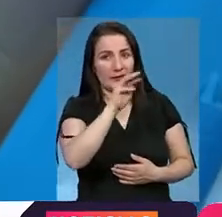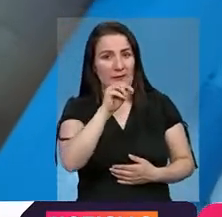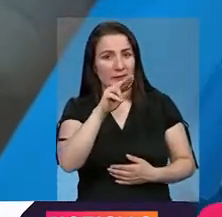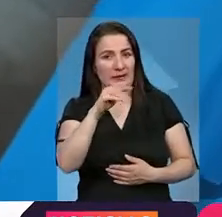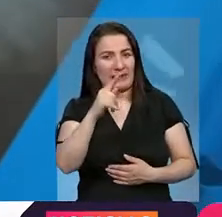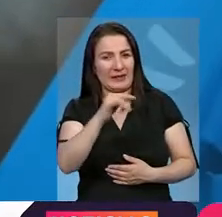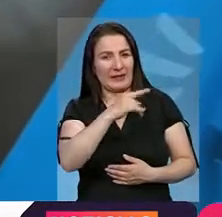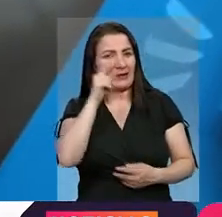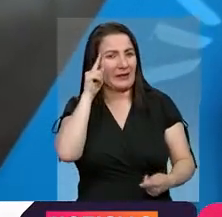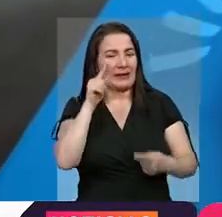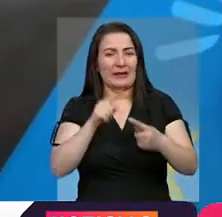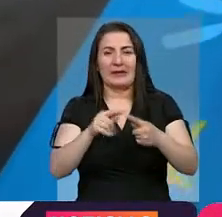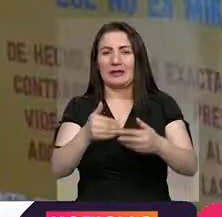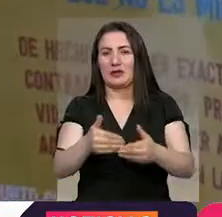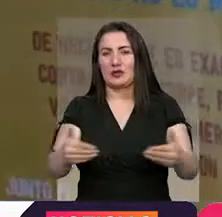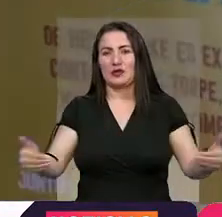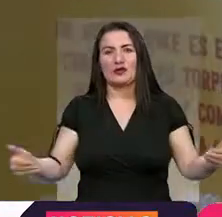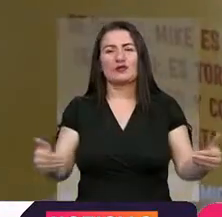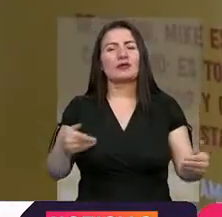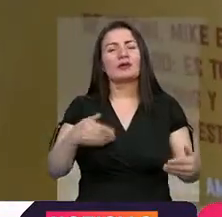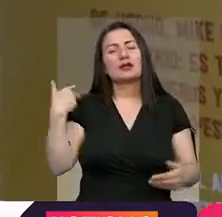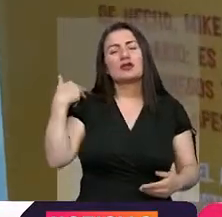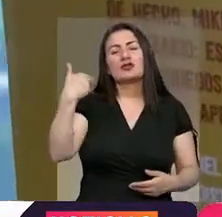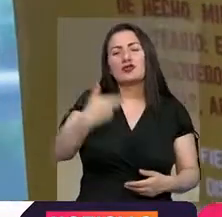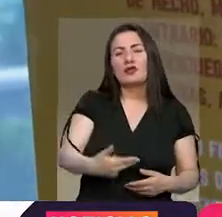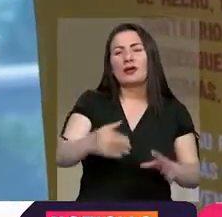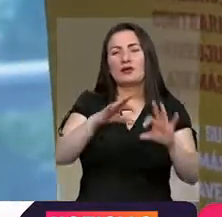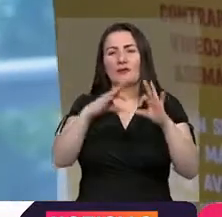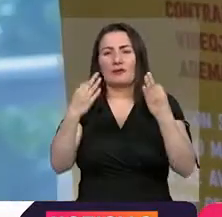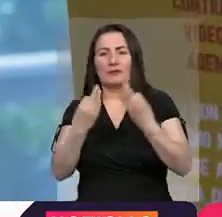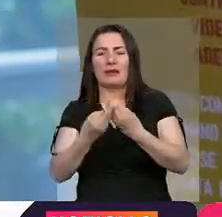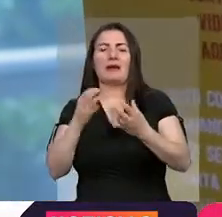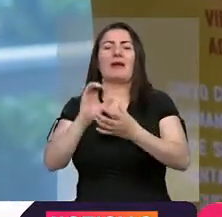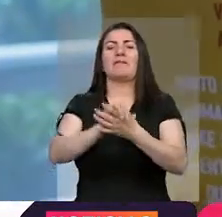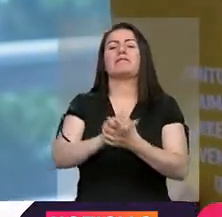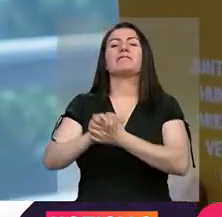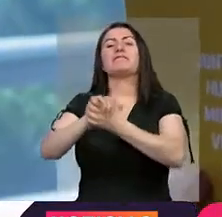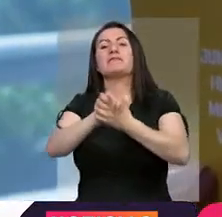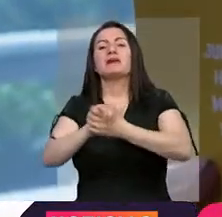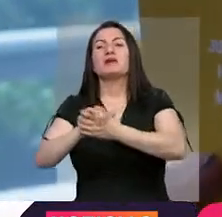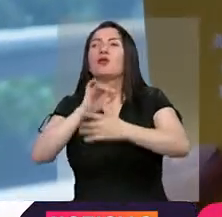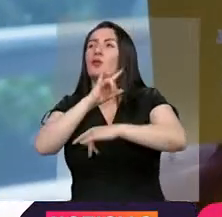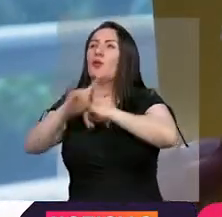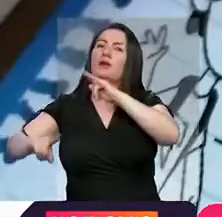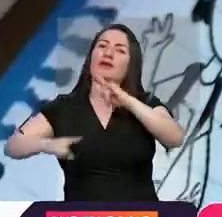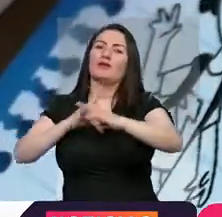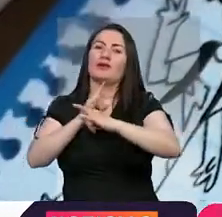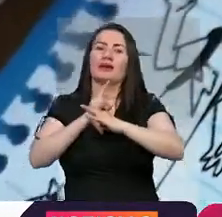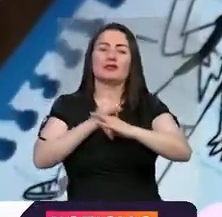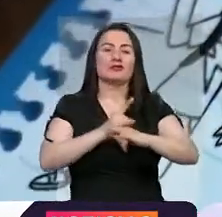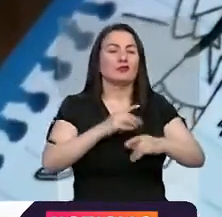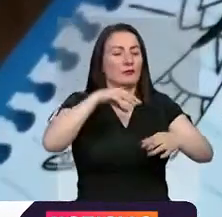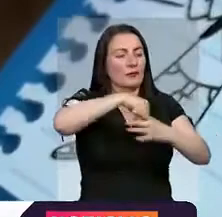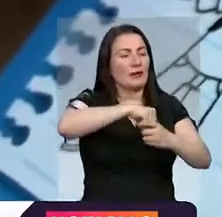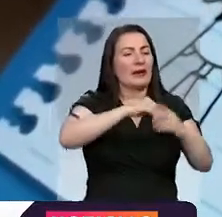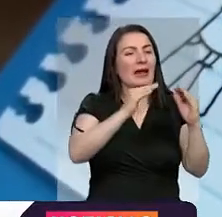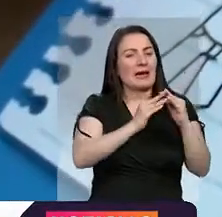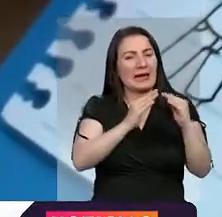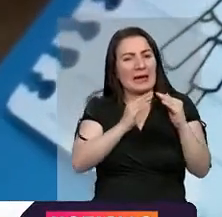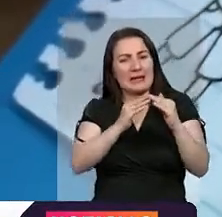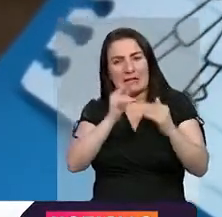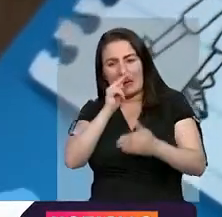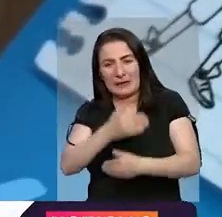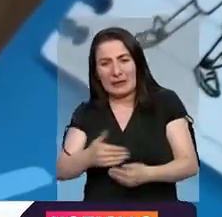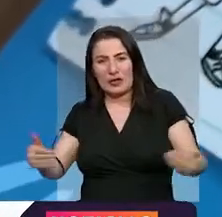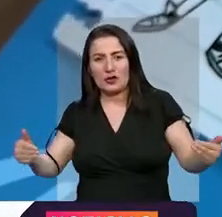publicación dirigida a los más pequeños que incluye historias familiares, de amistad y de los universos doméstico y escolar de niños y niñas. Este